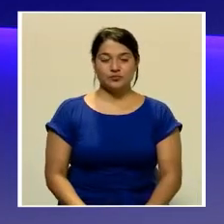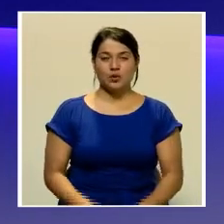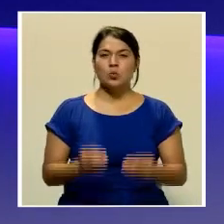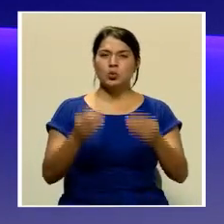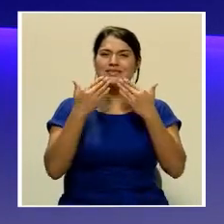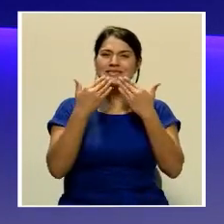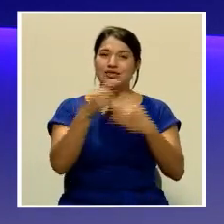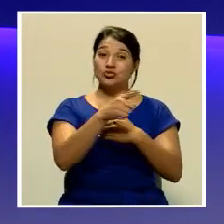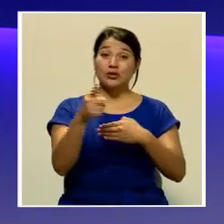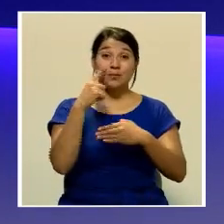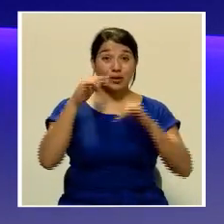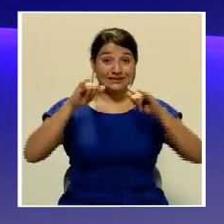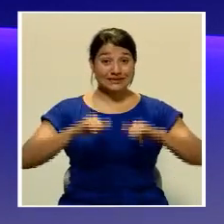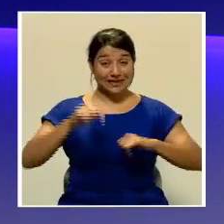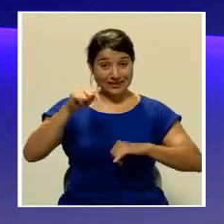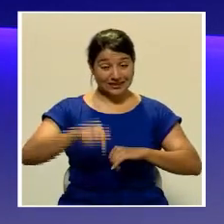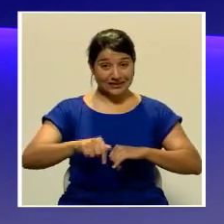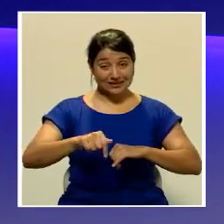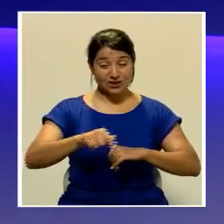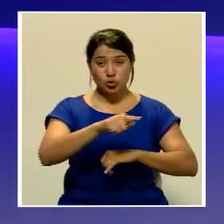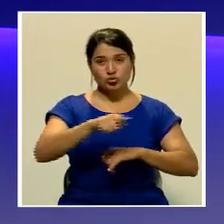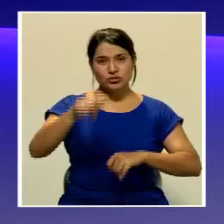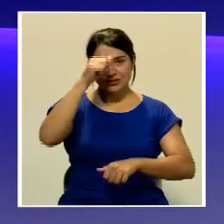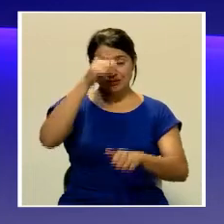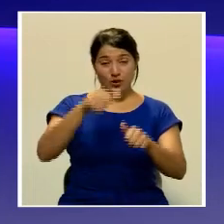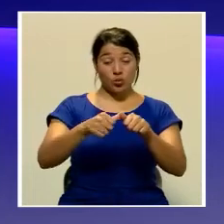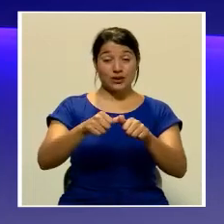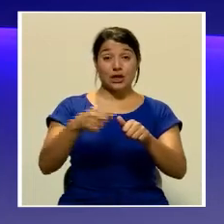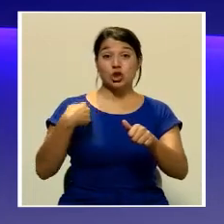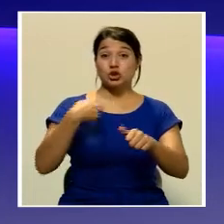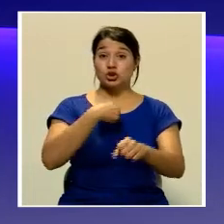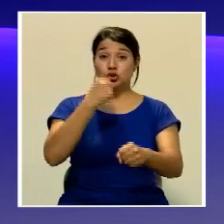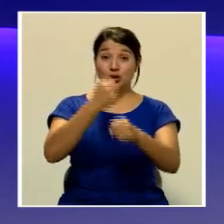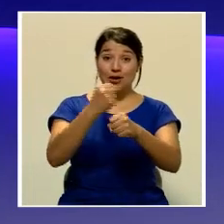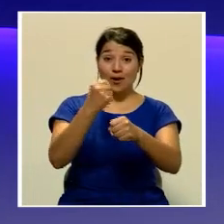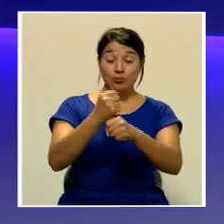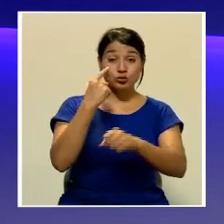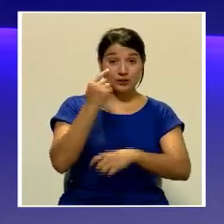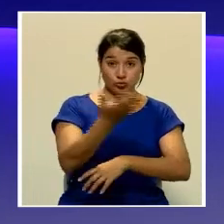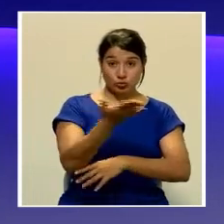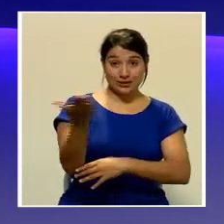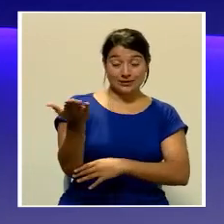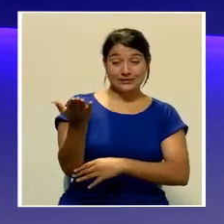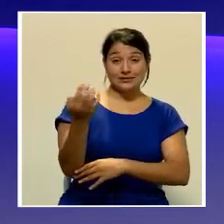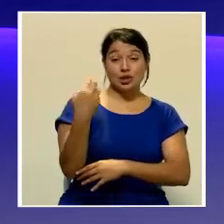Muchas gracias por estar ahí. Recuerde, trabajamos